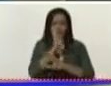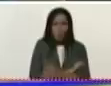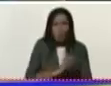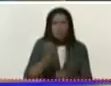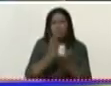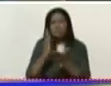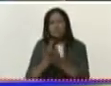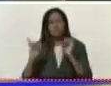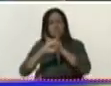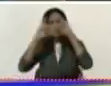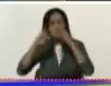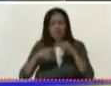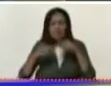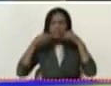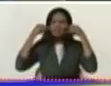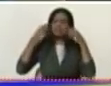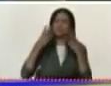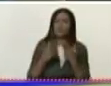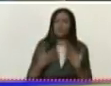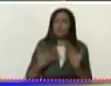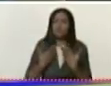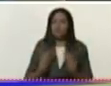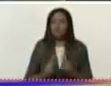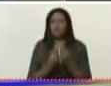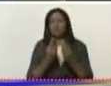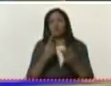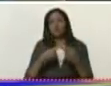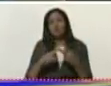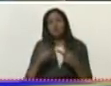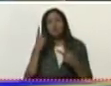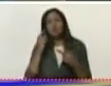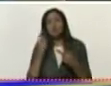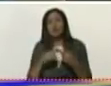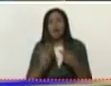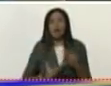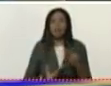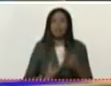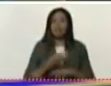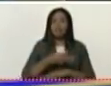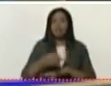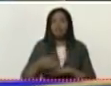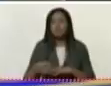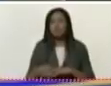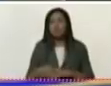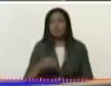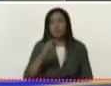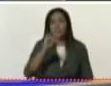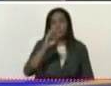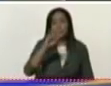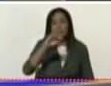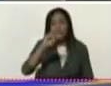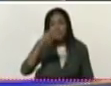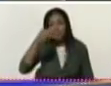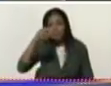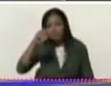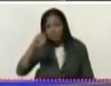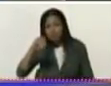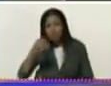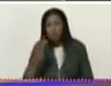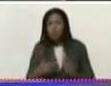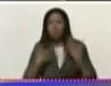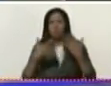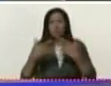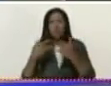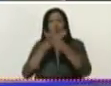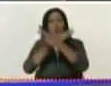siempre feliz, siempre optimista. Está con Johanna Sánchez, alcaldesa del municipio Mariño. Allá está en la entrega